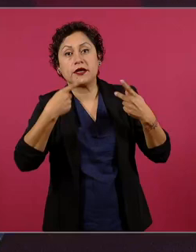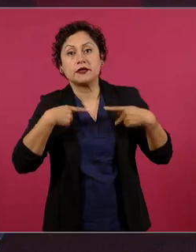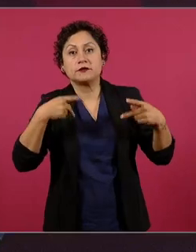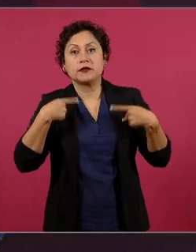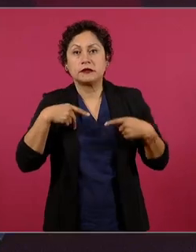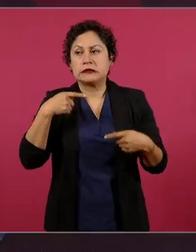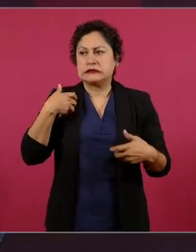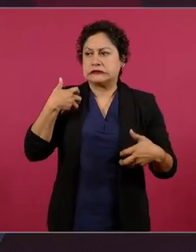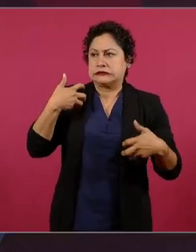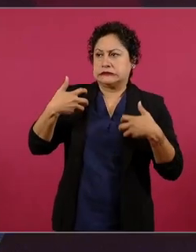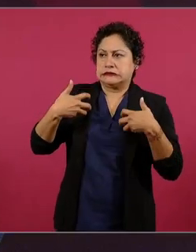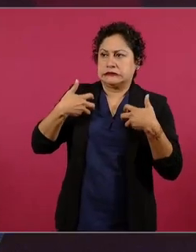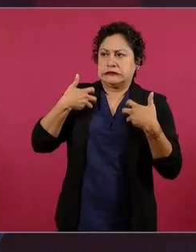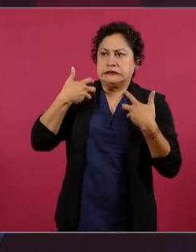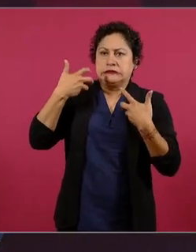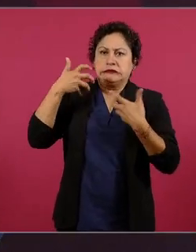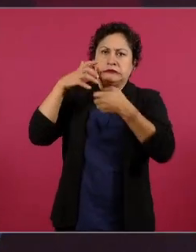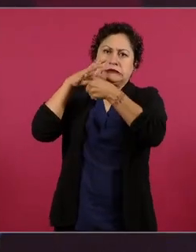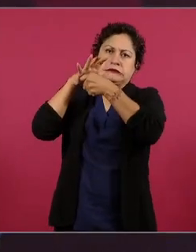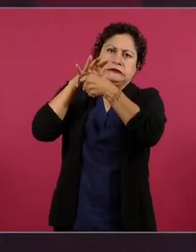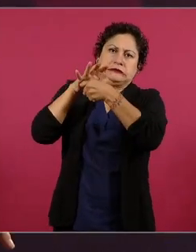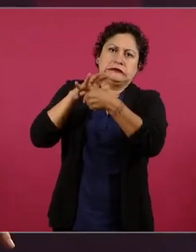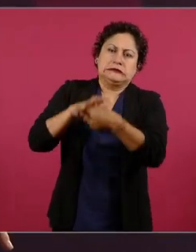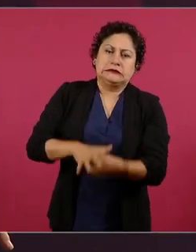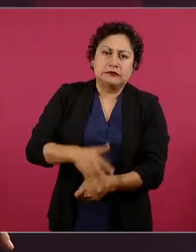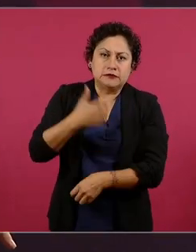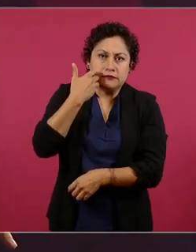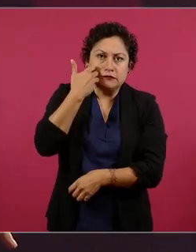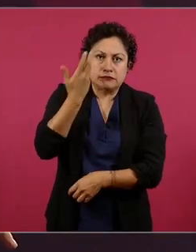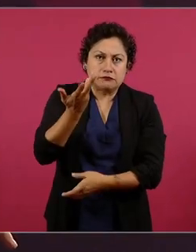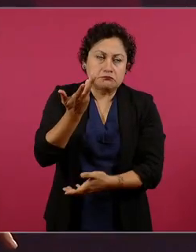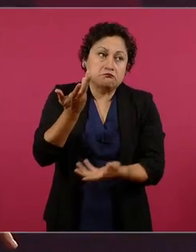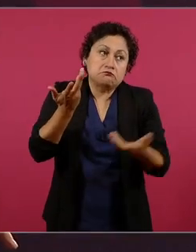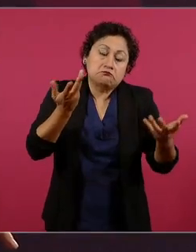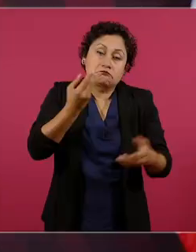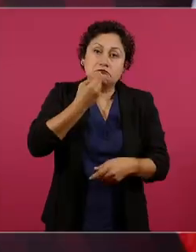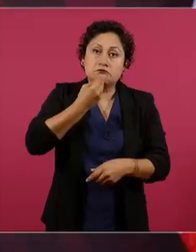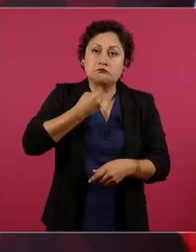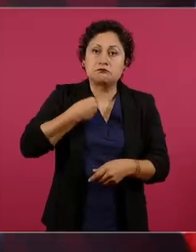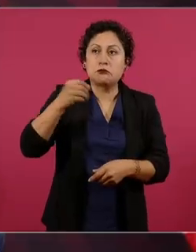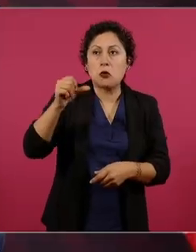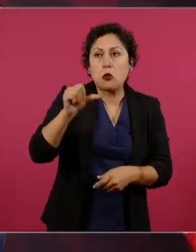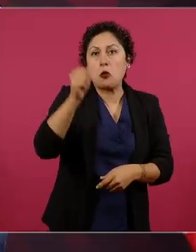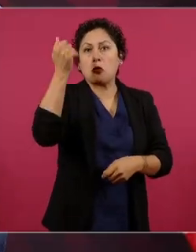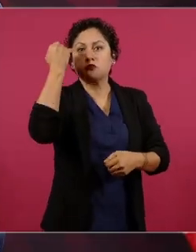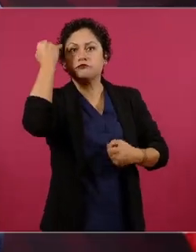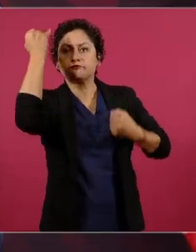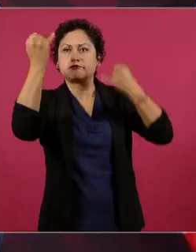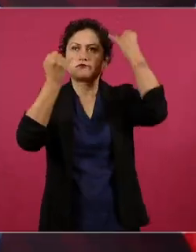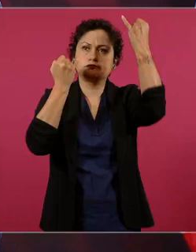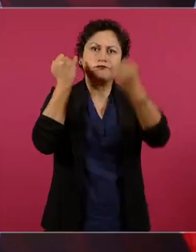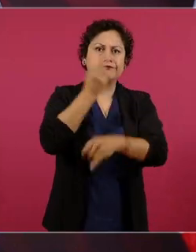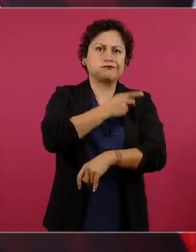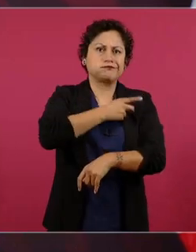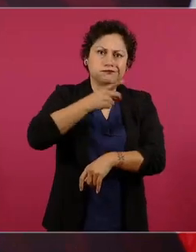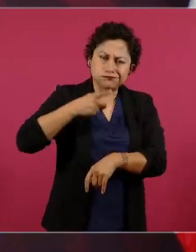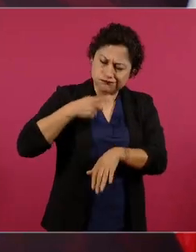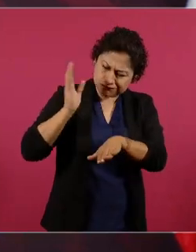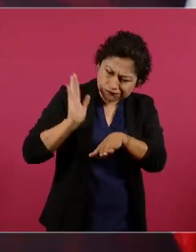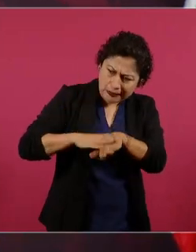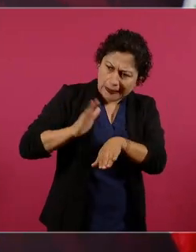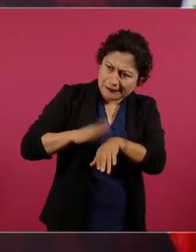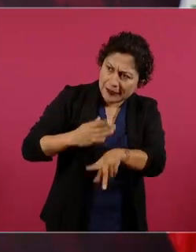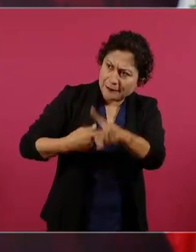surgir nuevas formas. Imagínense lo que sufrieron los Flores Magón, cuánto tiempo en la cárcel